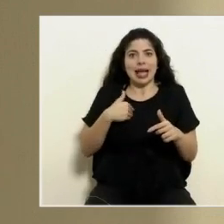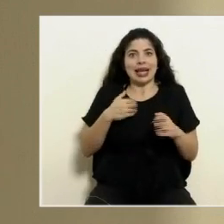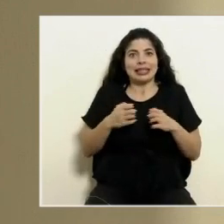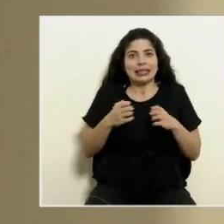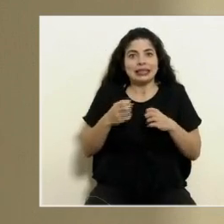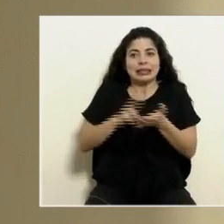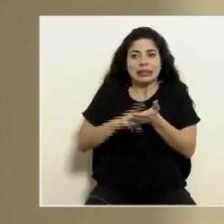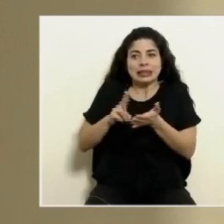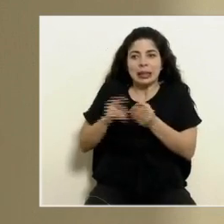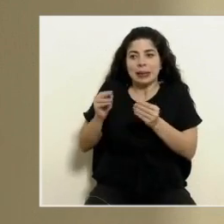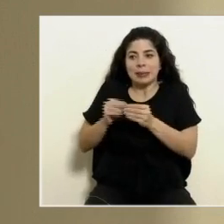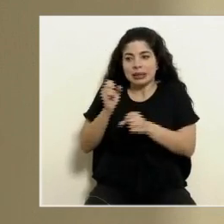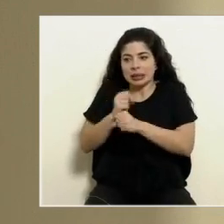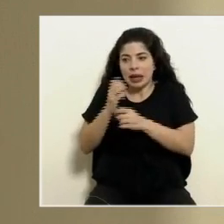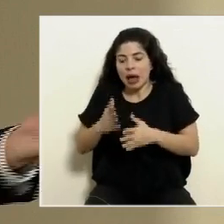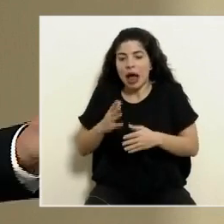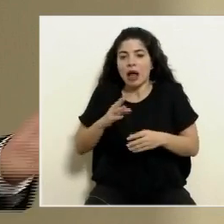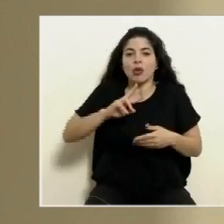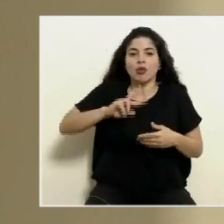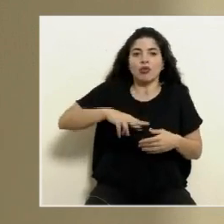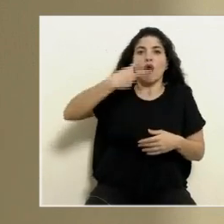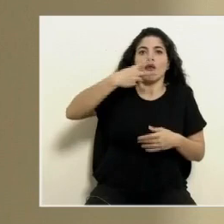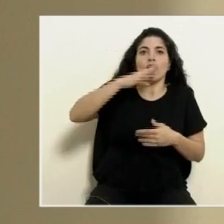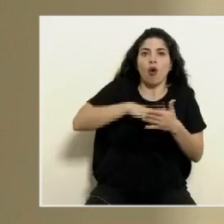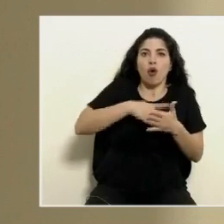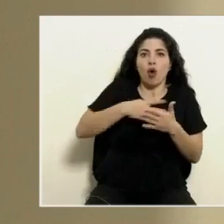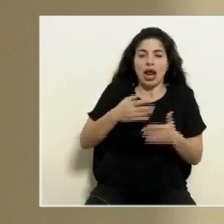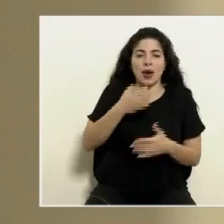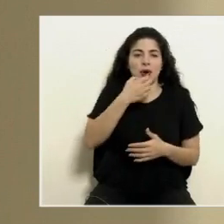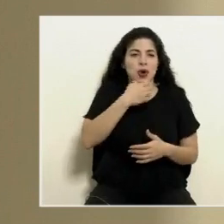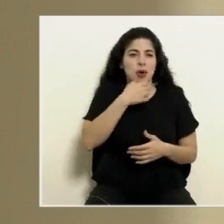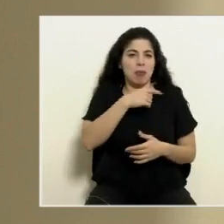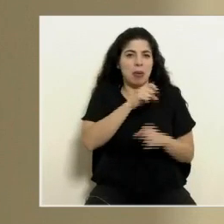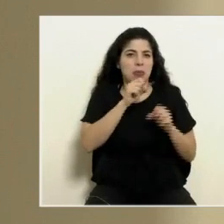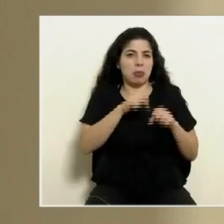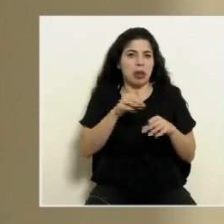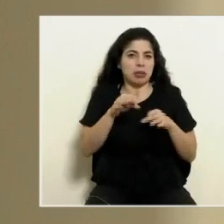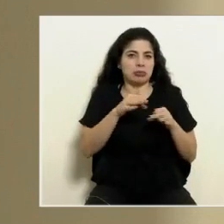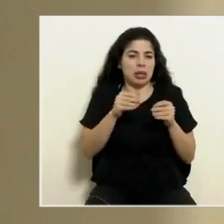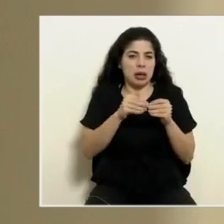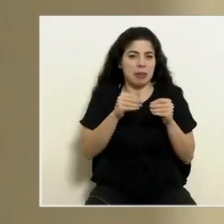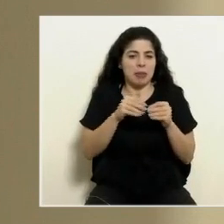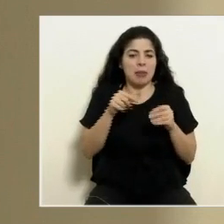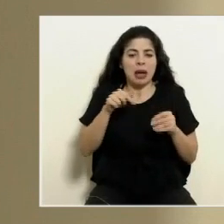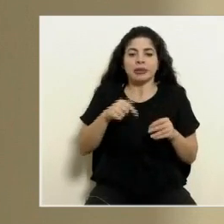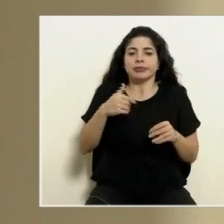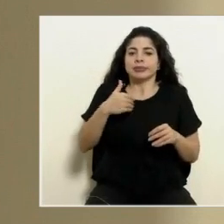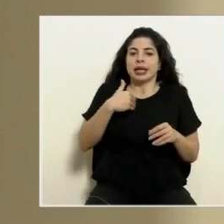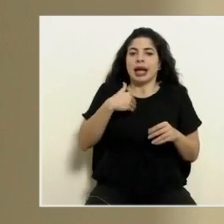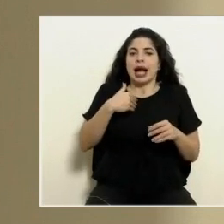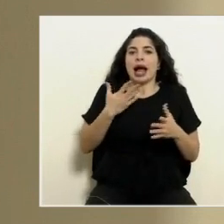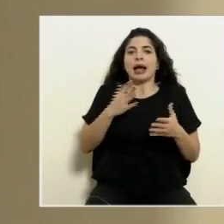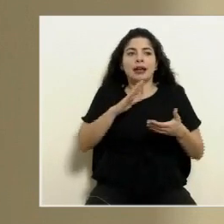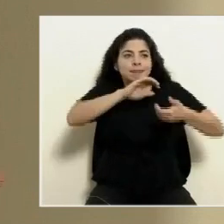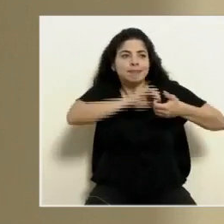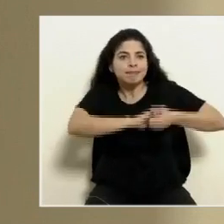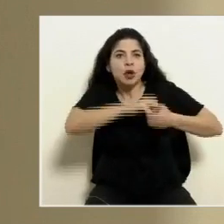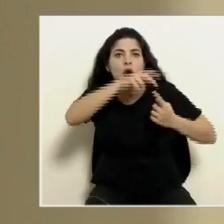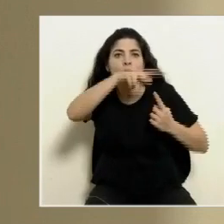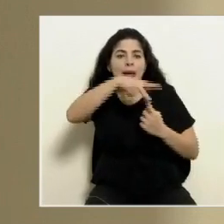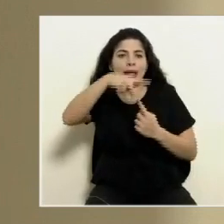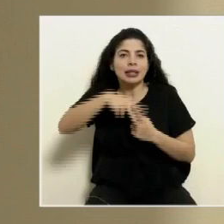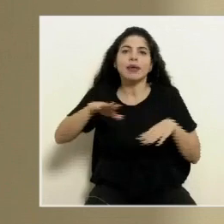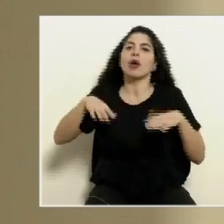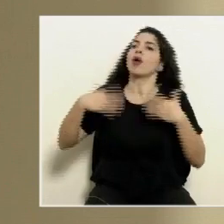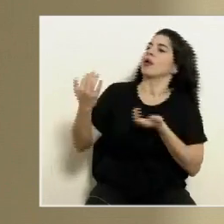Contratando más personal, redoblando turnos. Ahí, bueno, don Román podría referirse más el hecho de unirse con cooperativas o